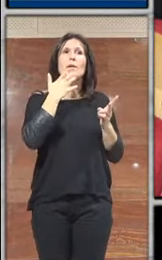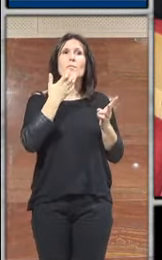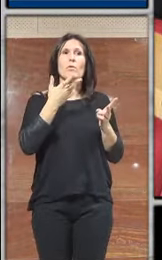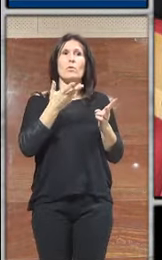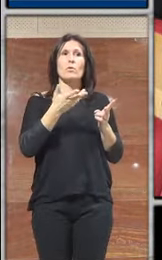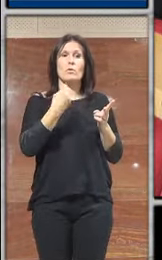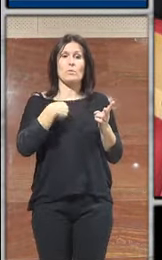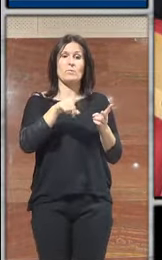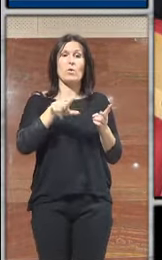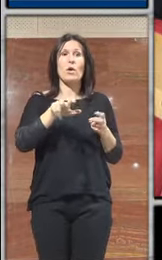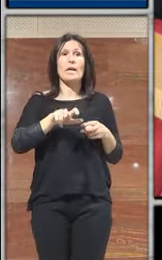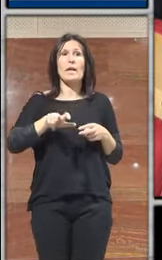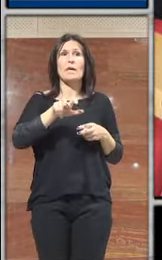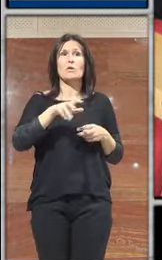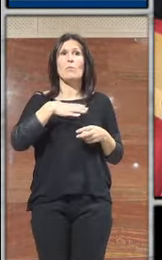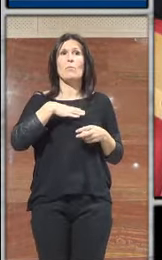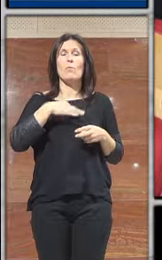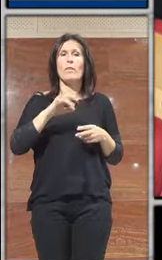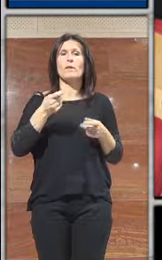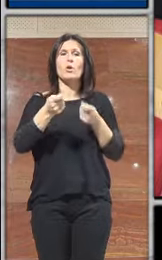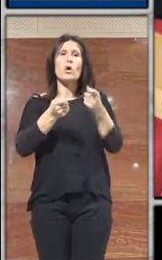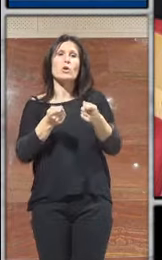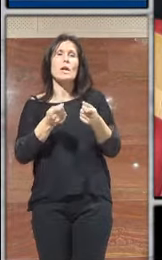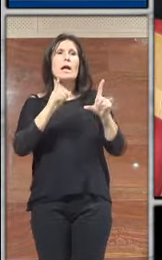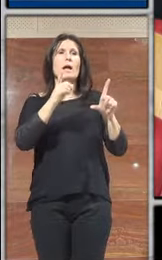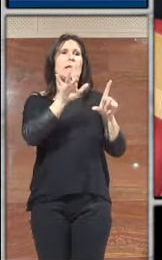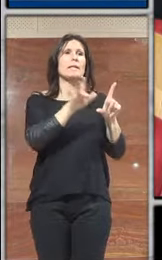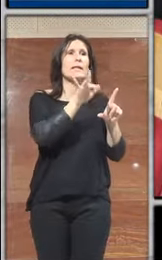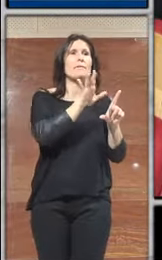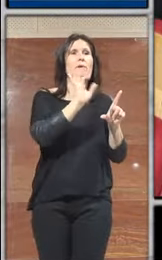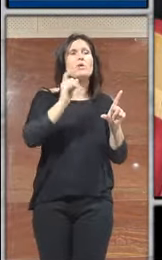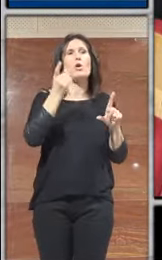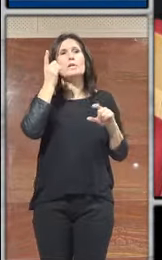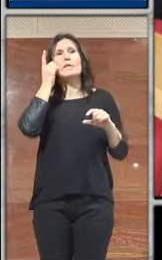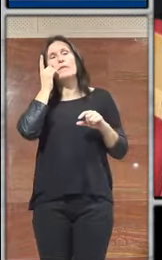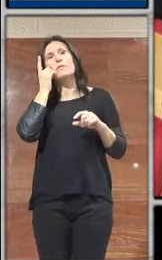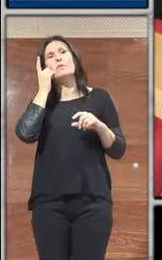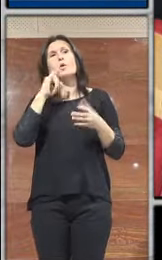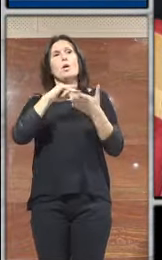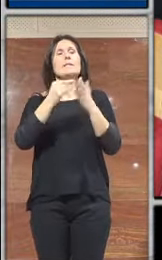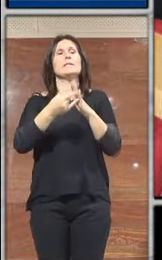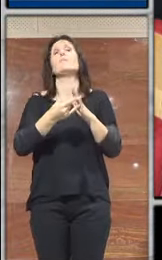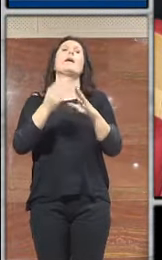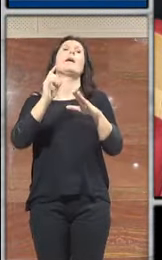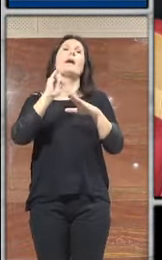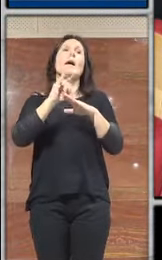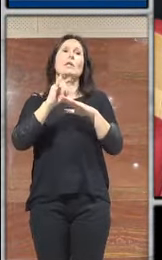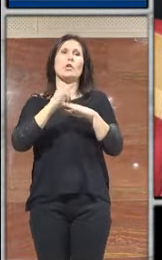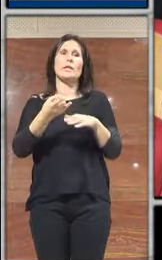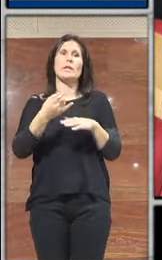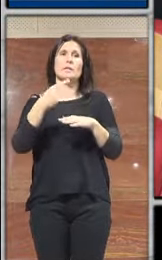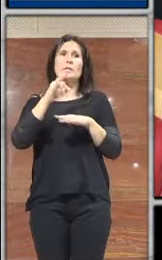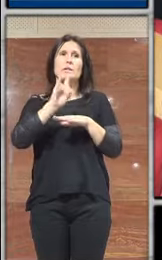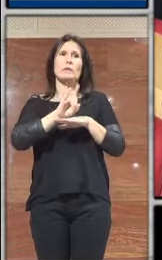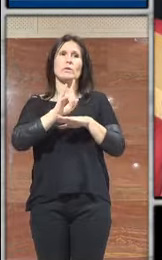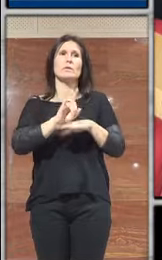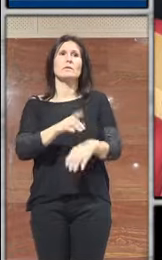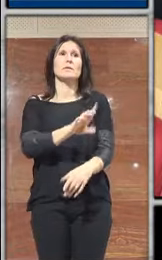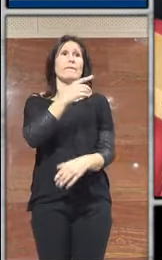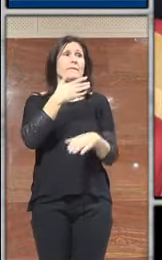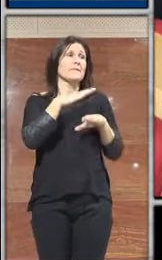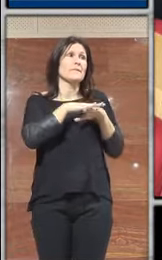con este ratón poder controlar tablet y poder controlar teléfonos Android. ¿Vale? Estamos... Perdón, que es que